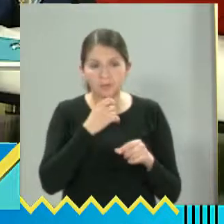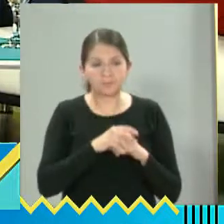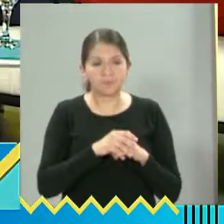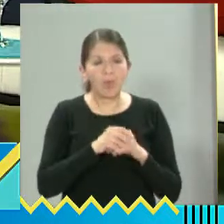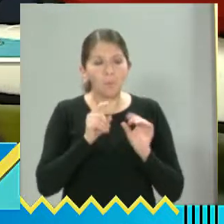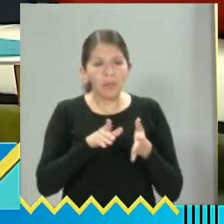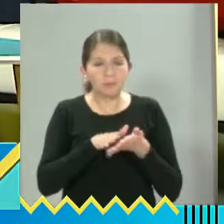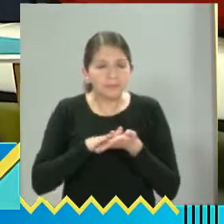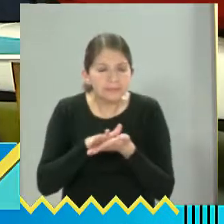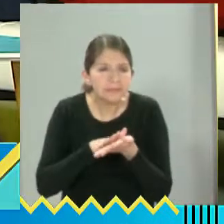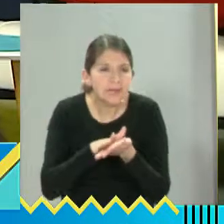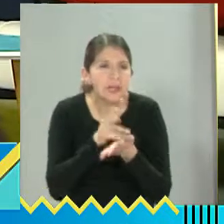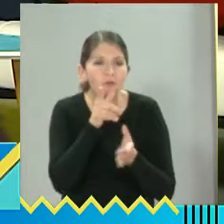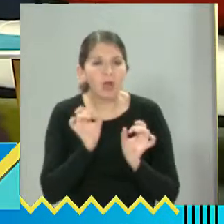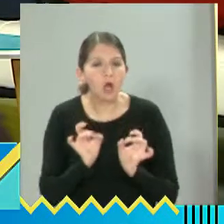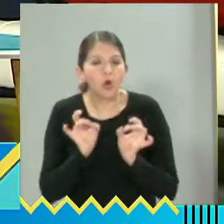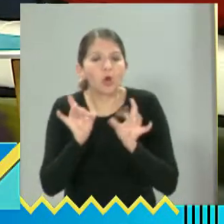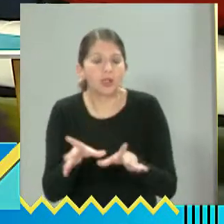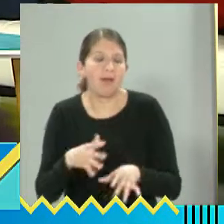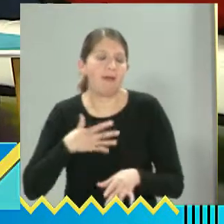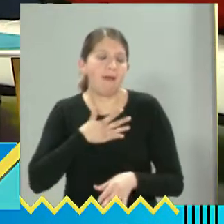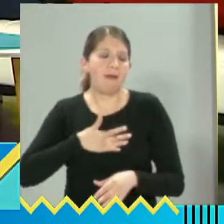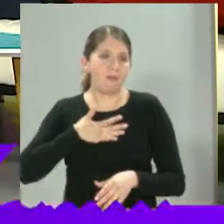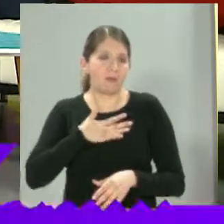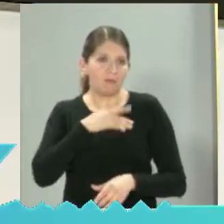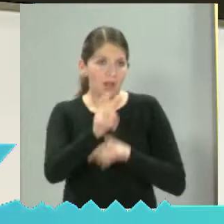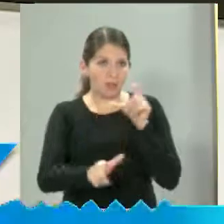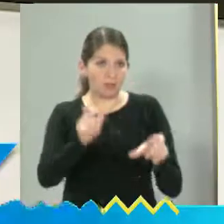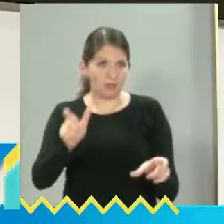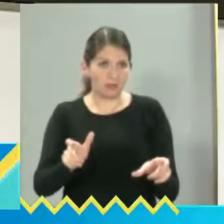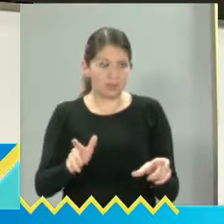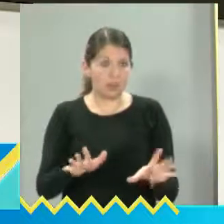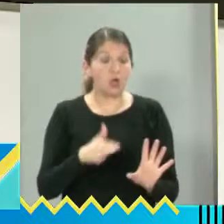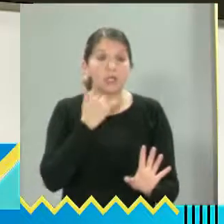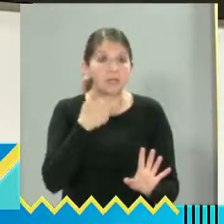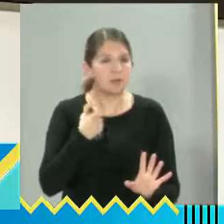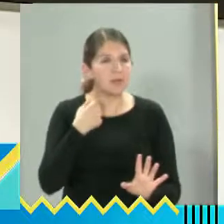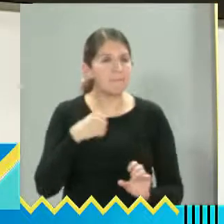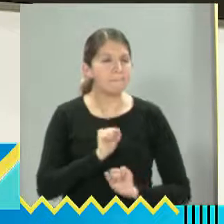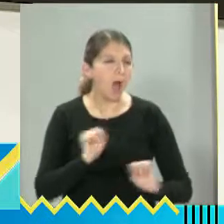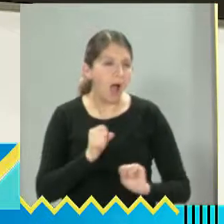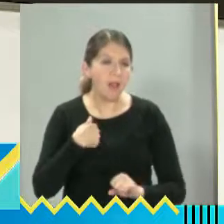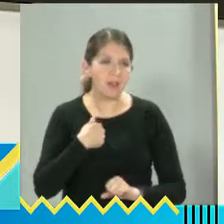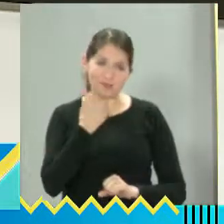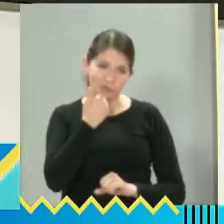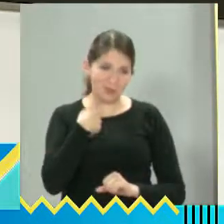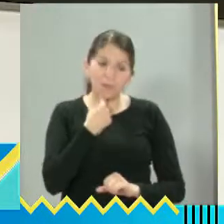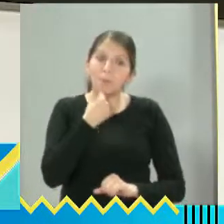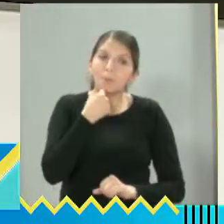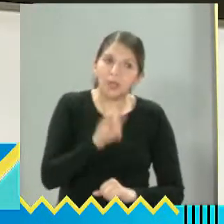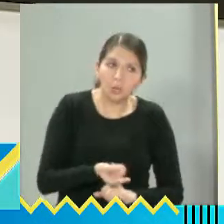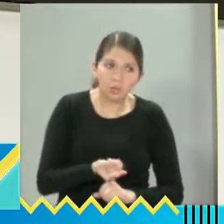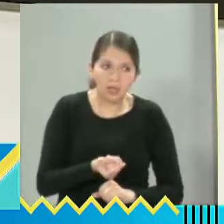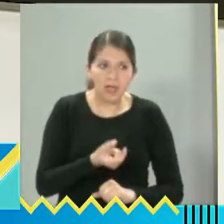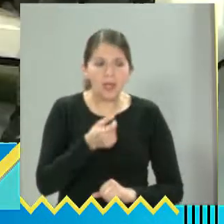emociones para... No, digo, quizás ya me estoy metiendo bastante, no sé si es maquiavélica la palabra, ¿no? Pero, digo, ¿cuánto hay de